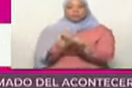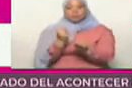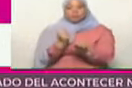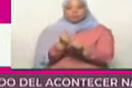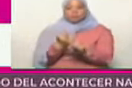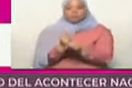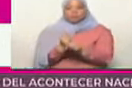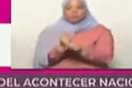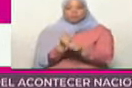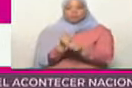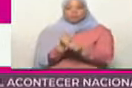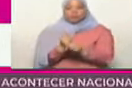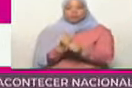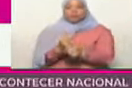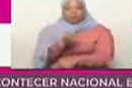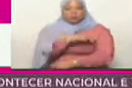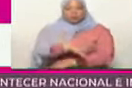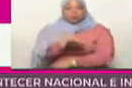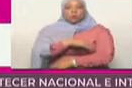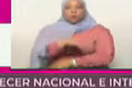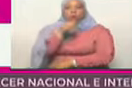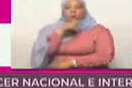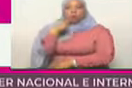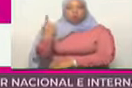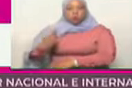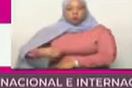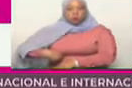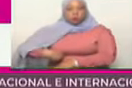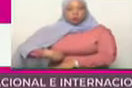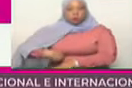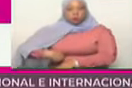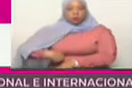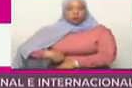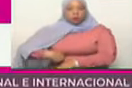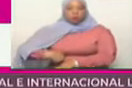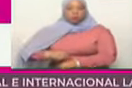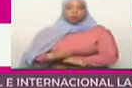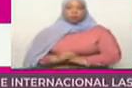vuelo de la ciudad de Kazán, en Rusia, a